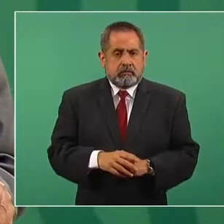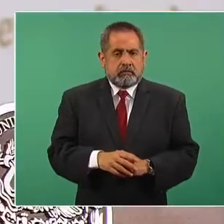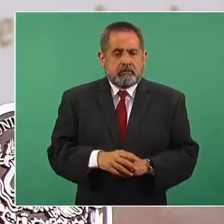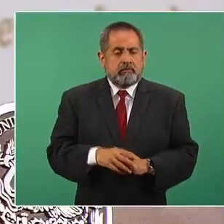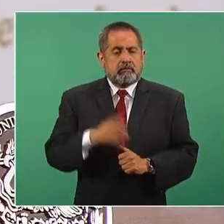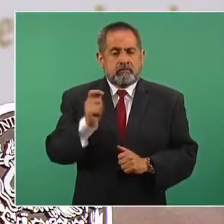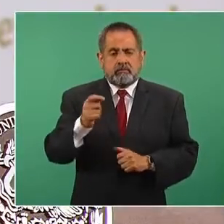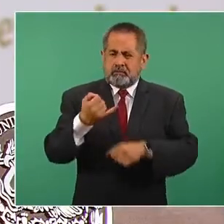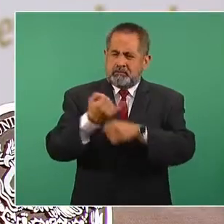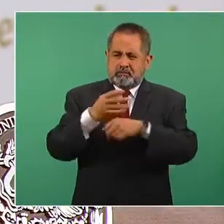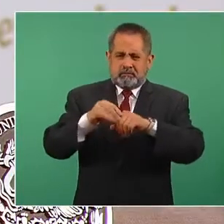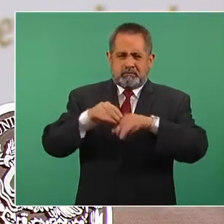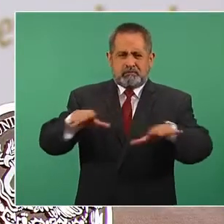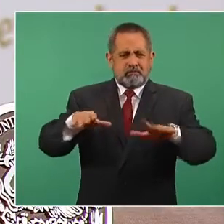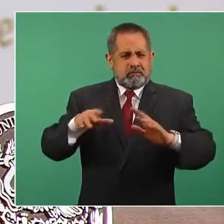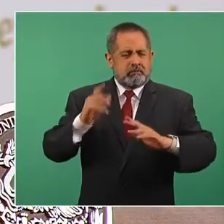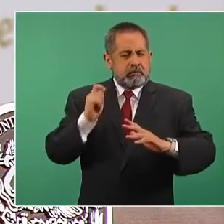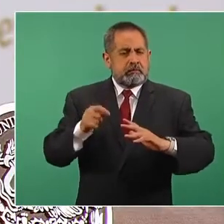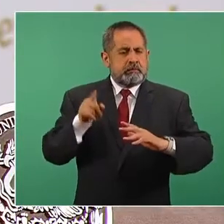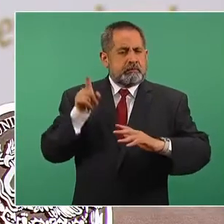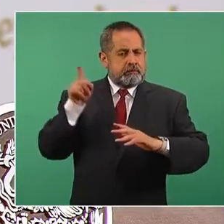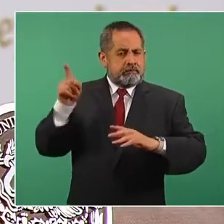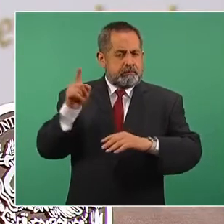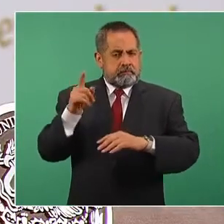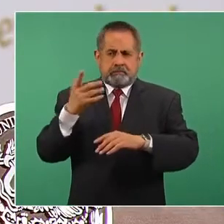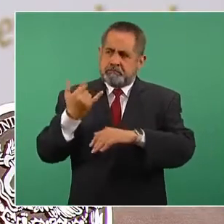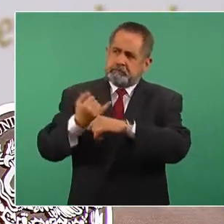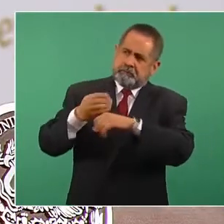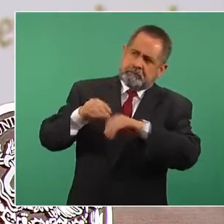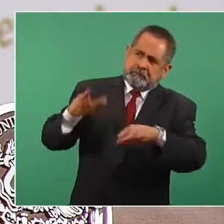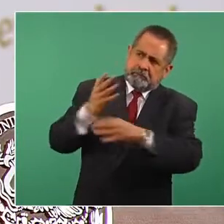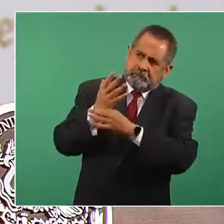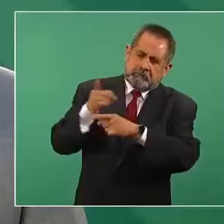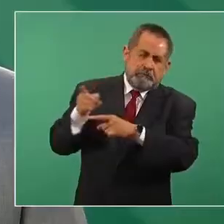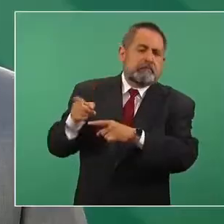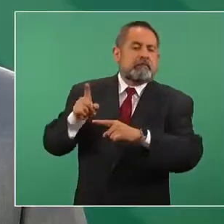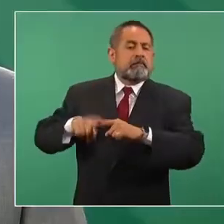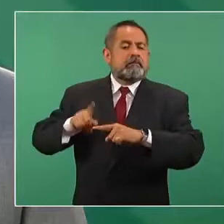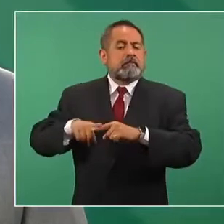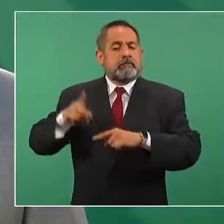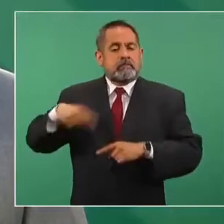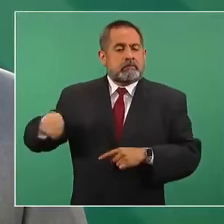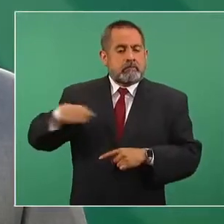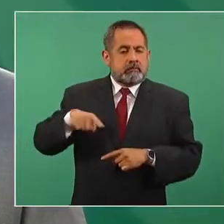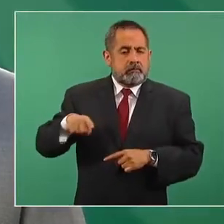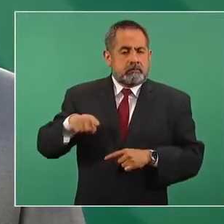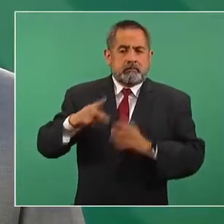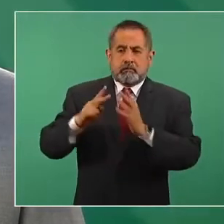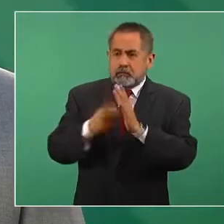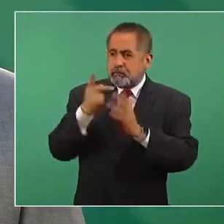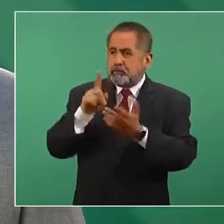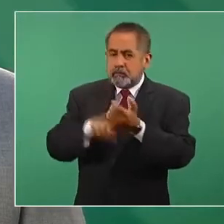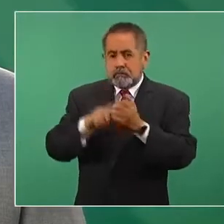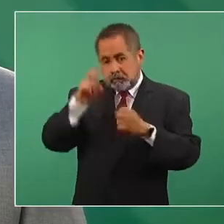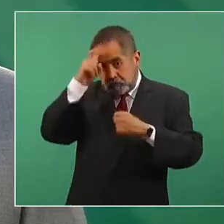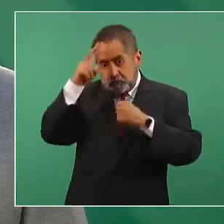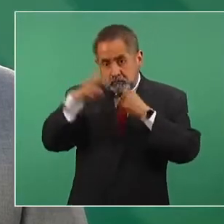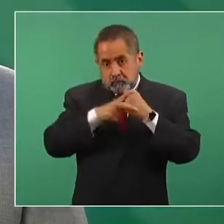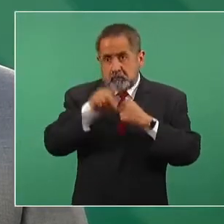algún informe que ha surgido de rebrotes en